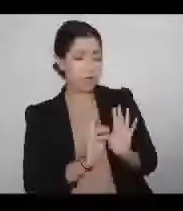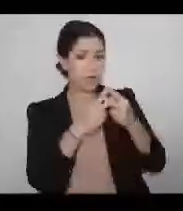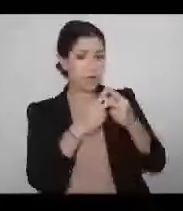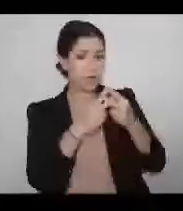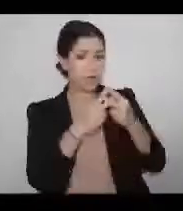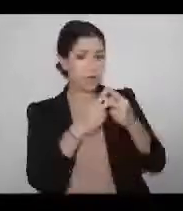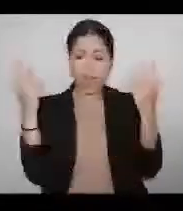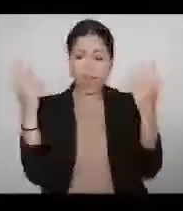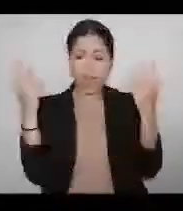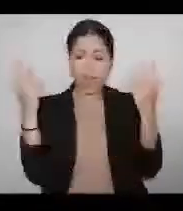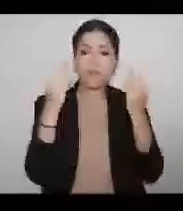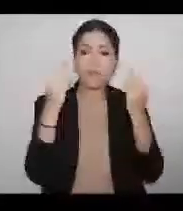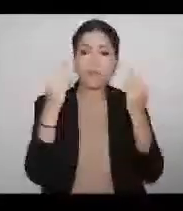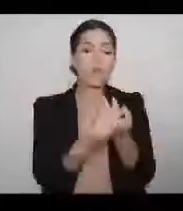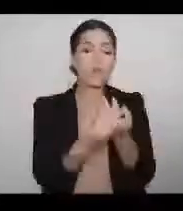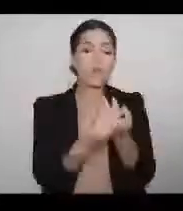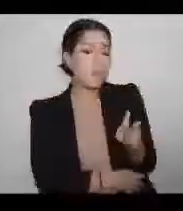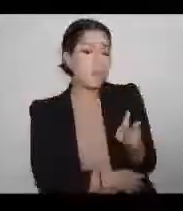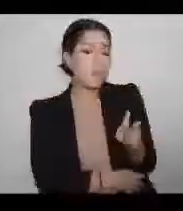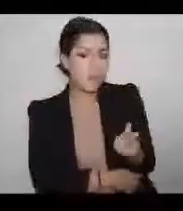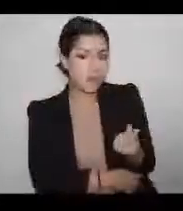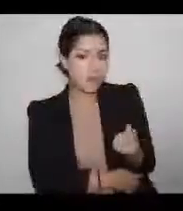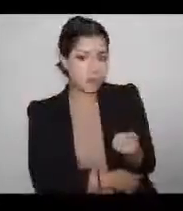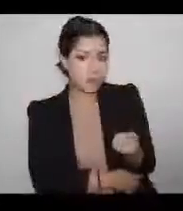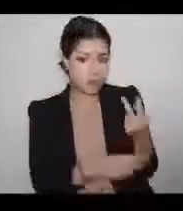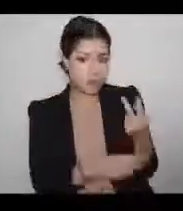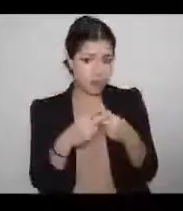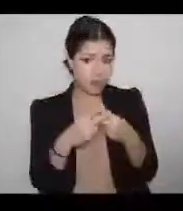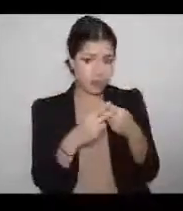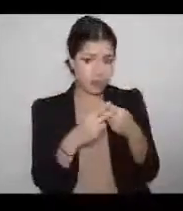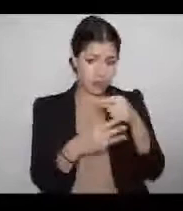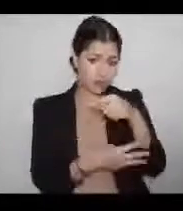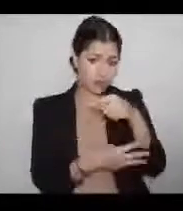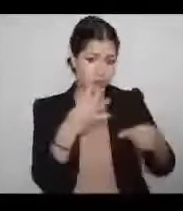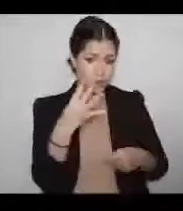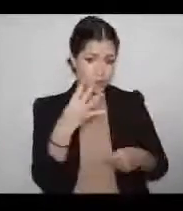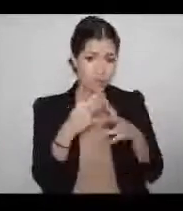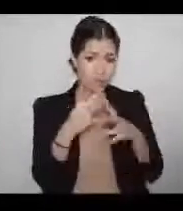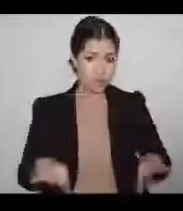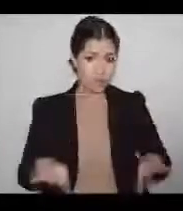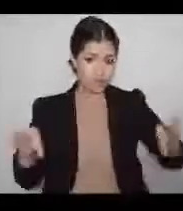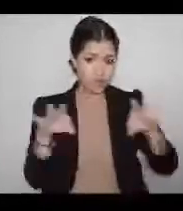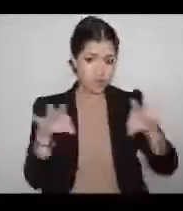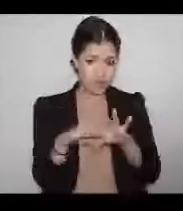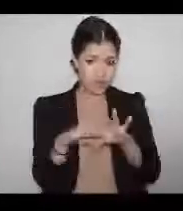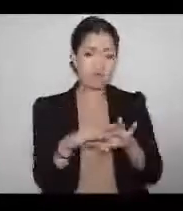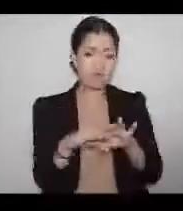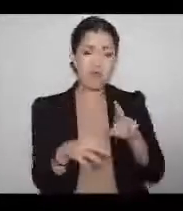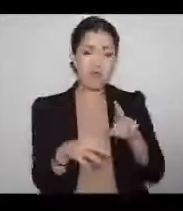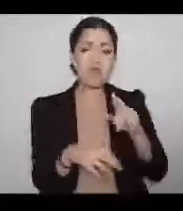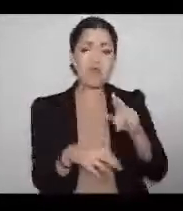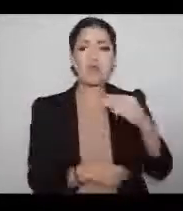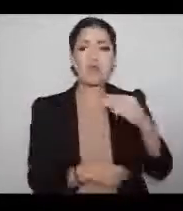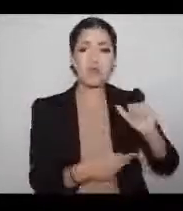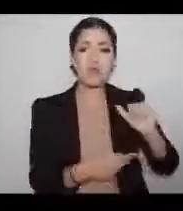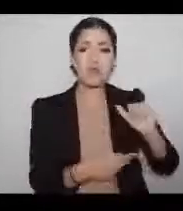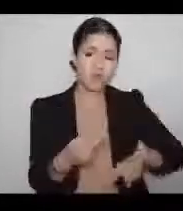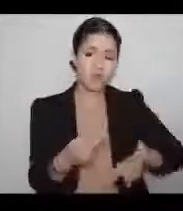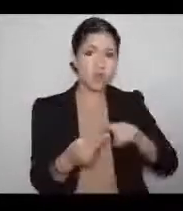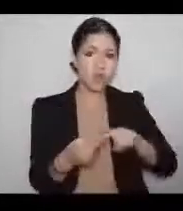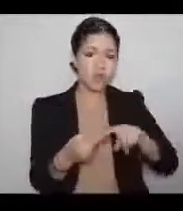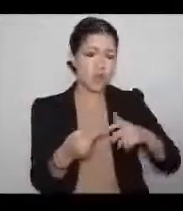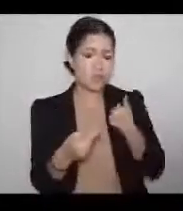Can Famélico integrada por cuatro estrellas. La roña, el oportunismo, la